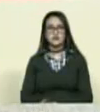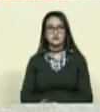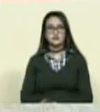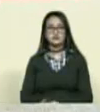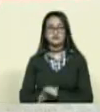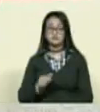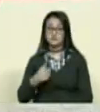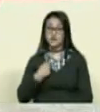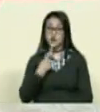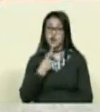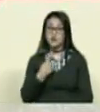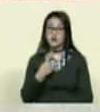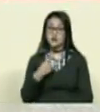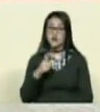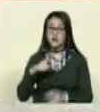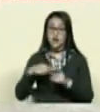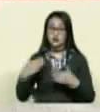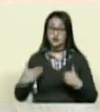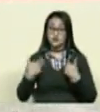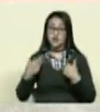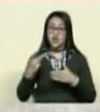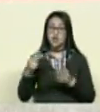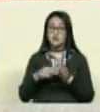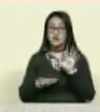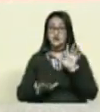digo por lo que hemos sufrido 2015,